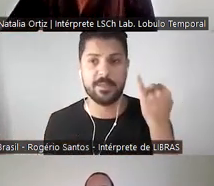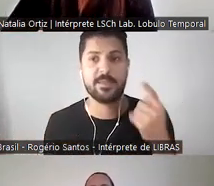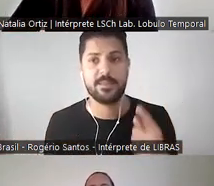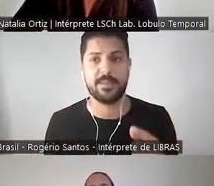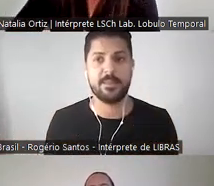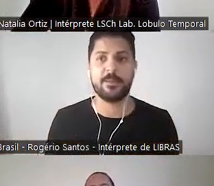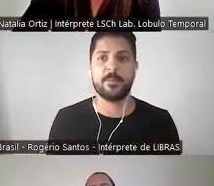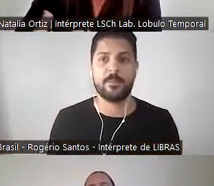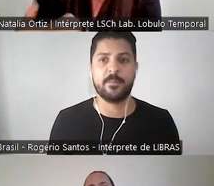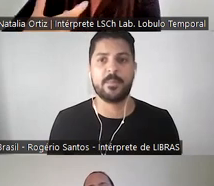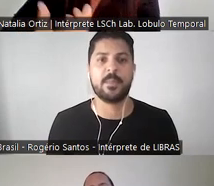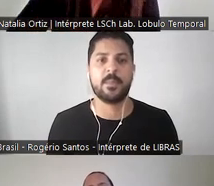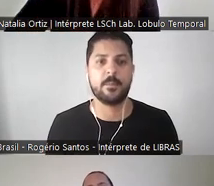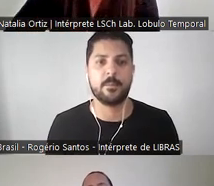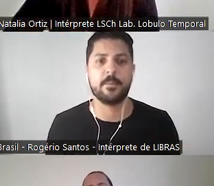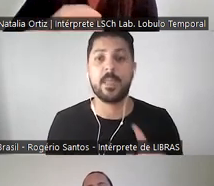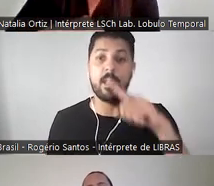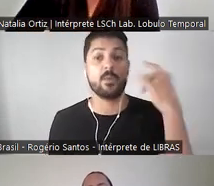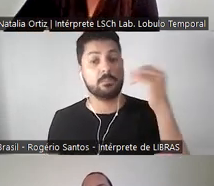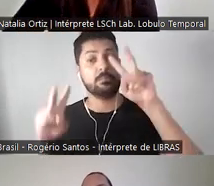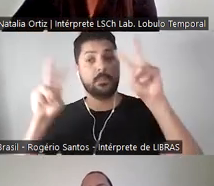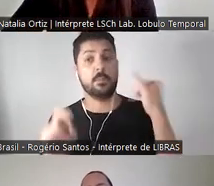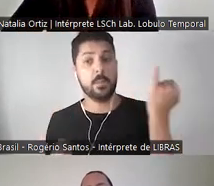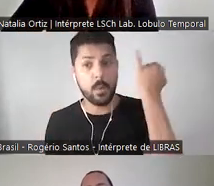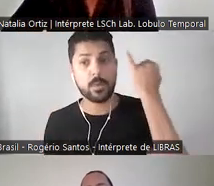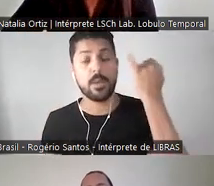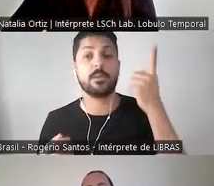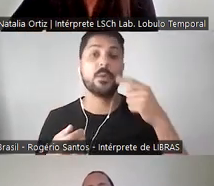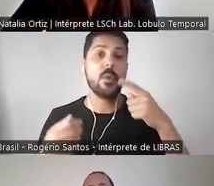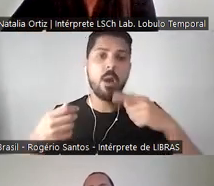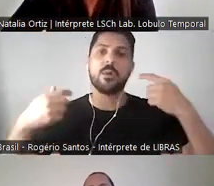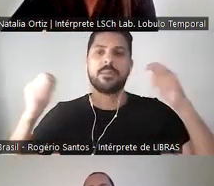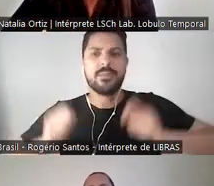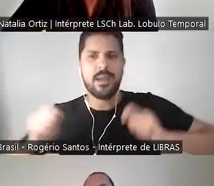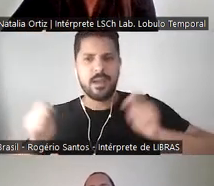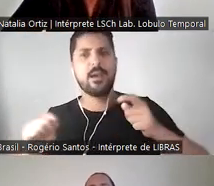acá finalmente, pues la dejamos de lado para poder desarrollar esta habilidad y participar de la actividad.